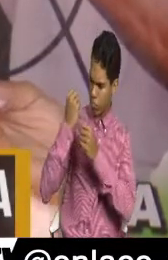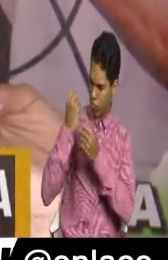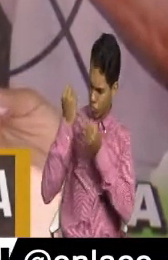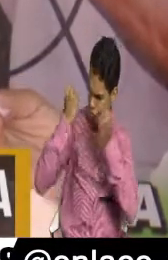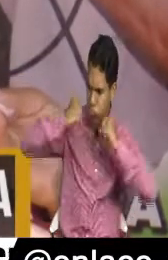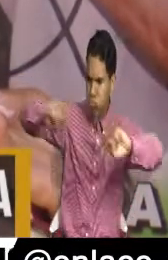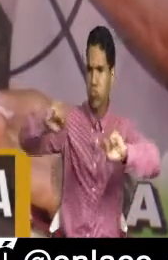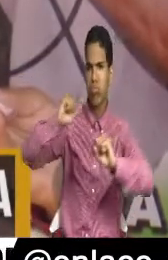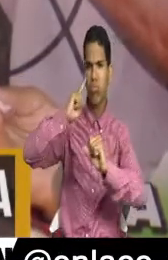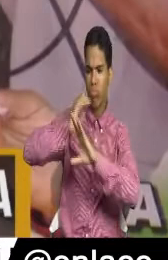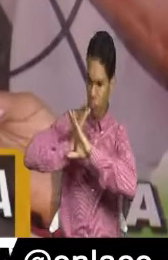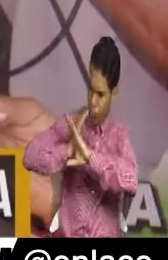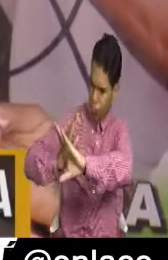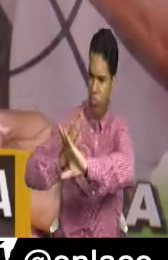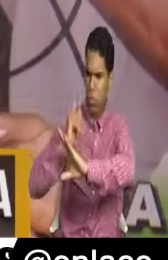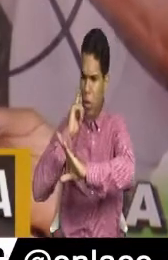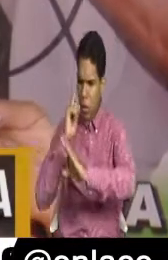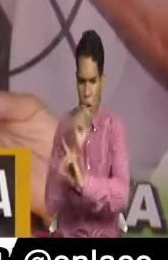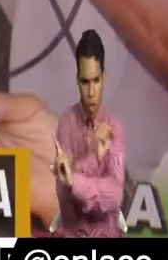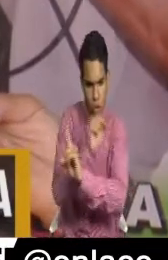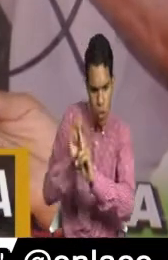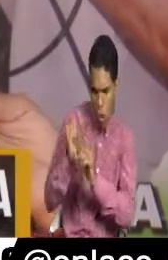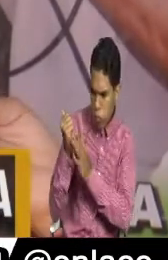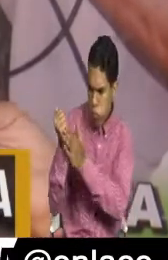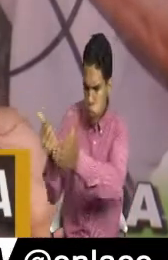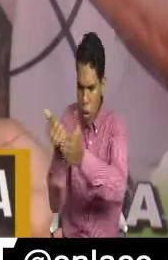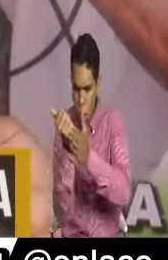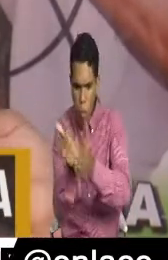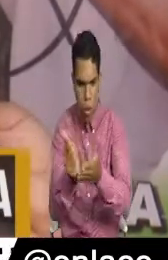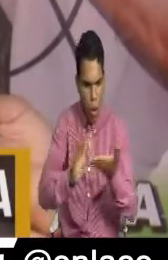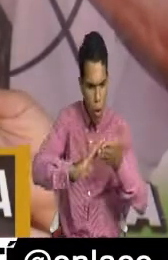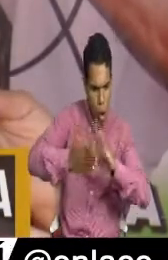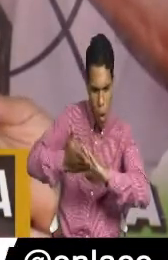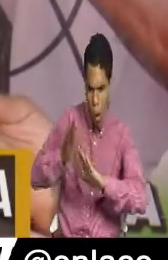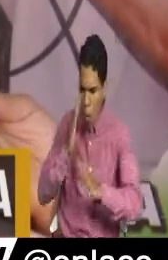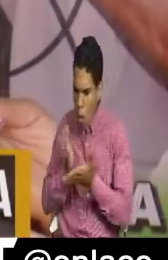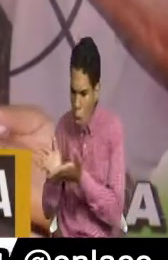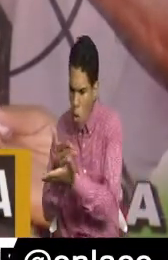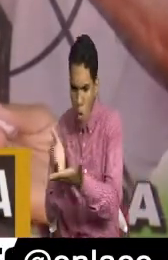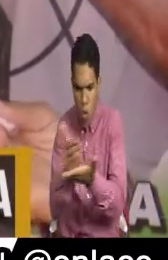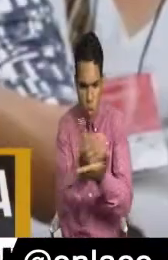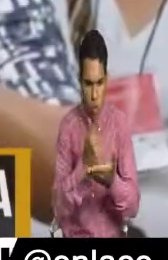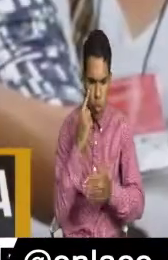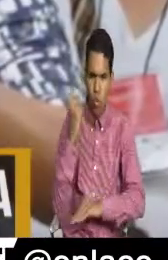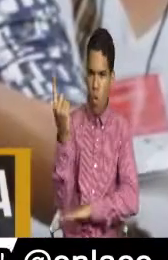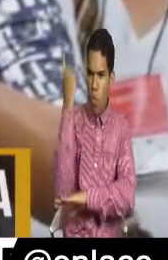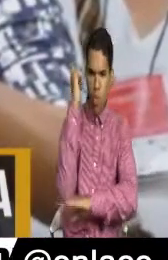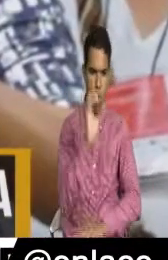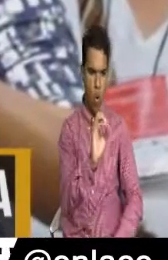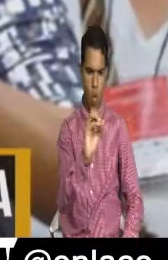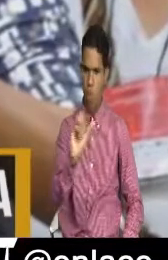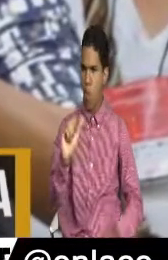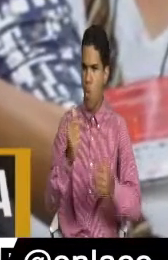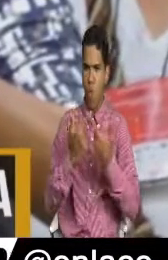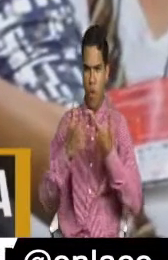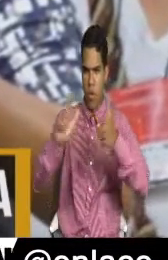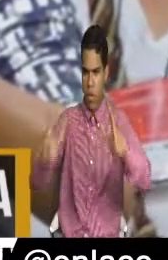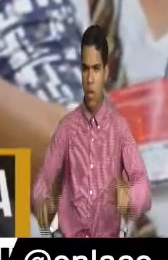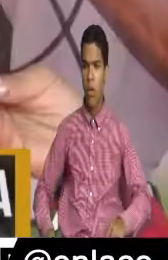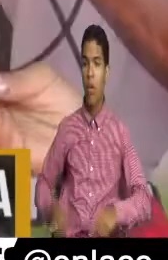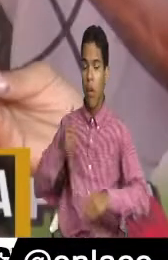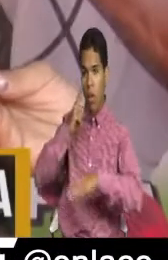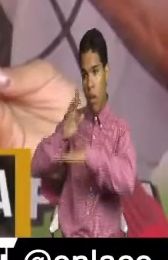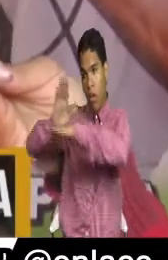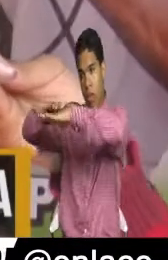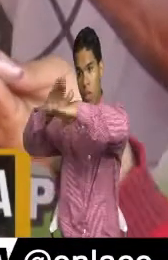hacer vida social y vida comunitaria y política con todos y todas. Invitó al diálogo y a la